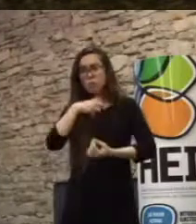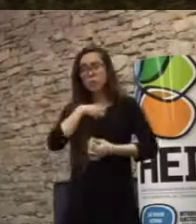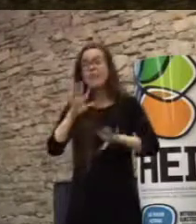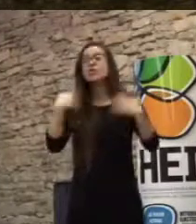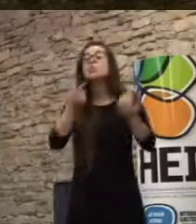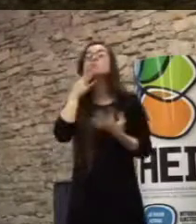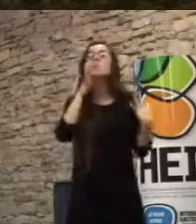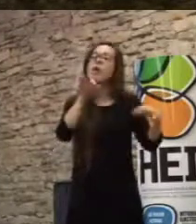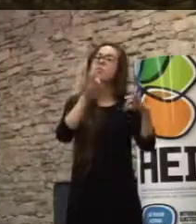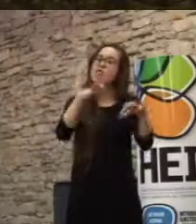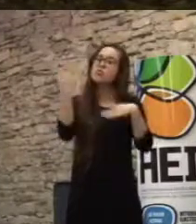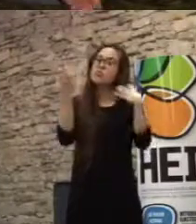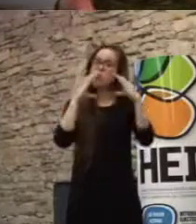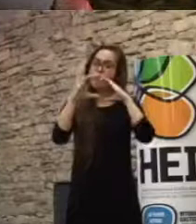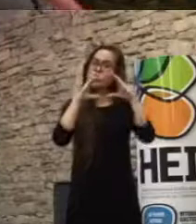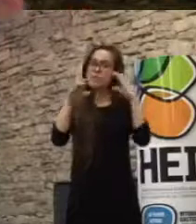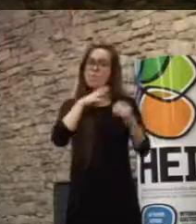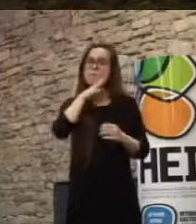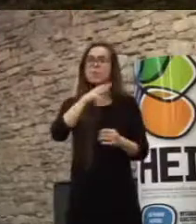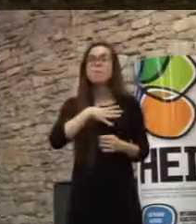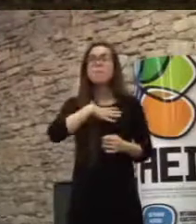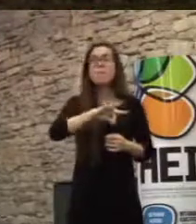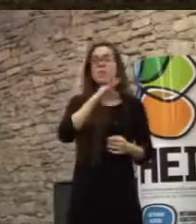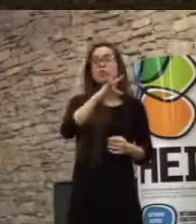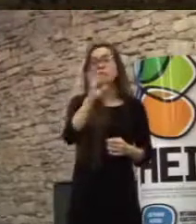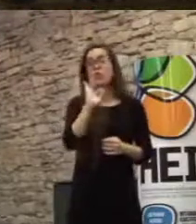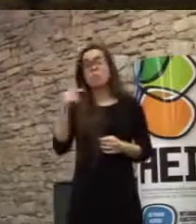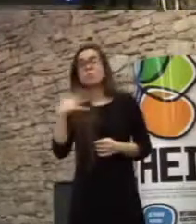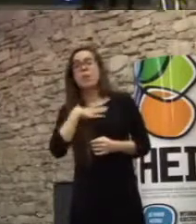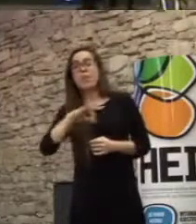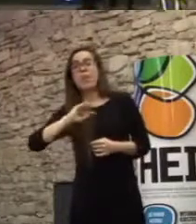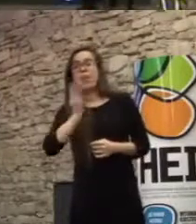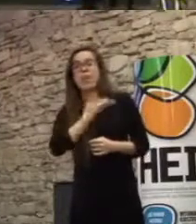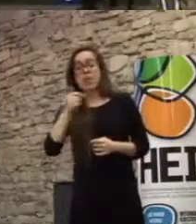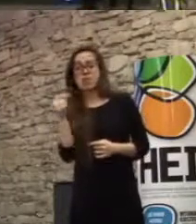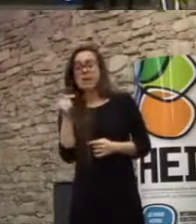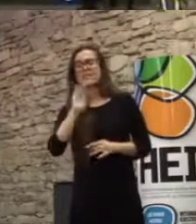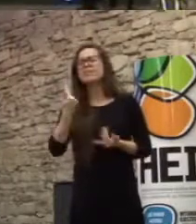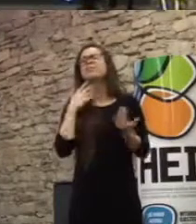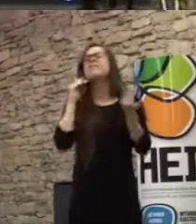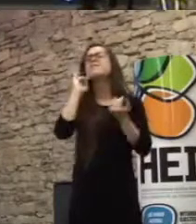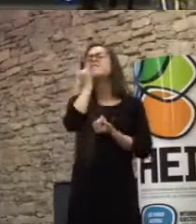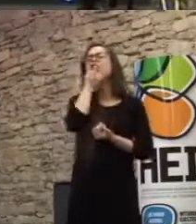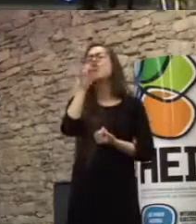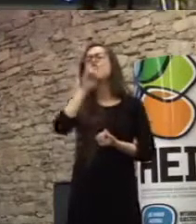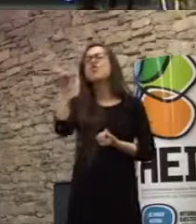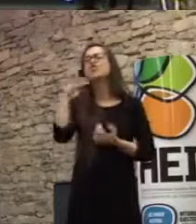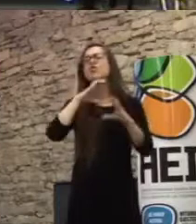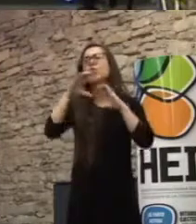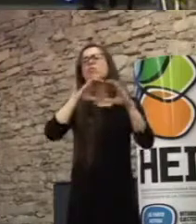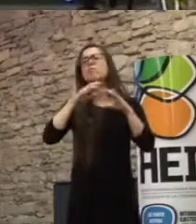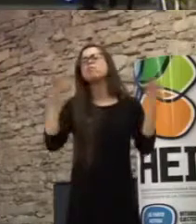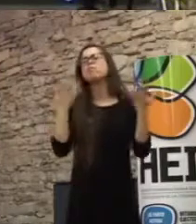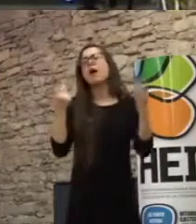errores tremendos no nos puede dar grandísimas satisfacciones cuál es el siguiente error a la hora de comunicar pues el siguiente error es una